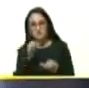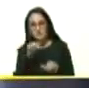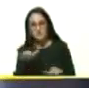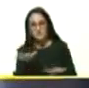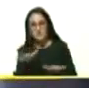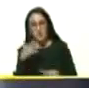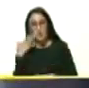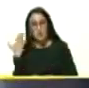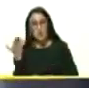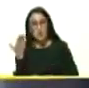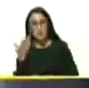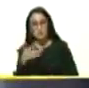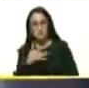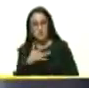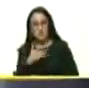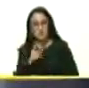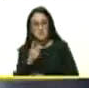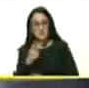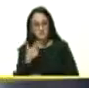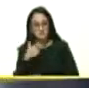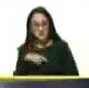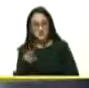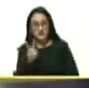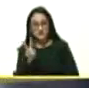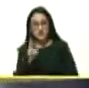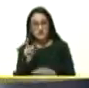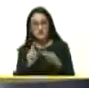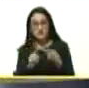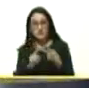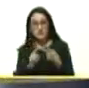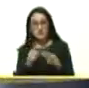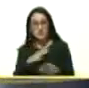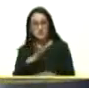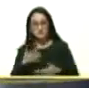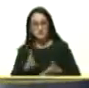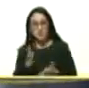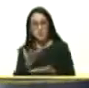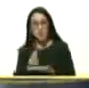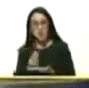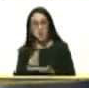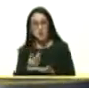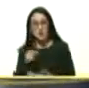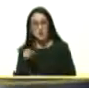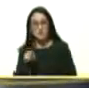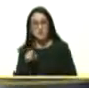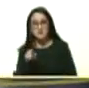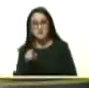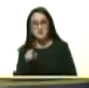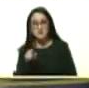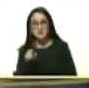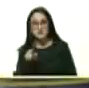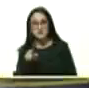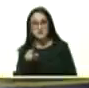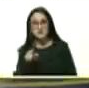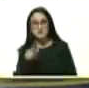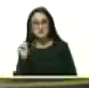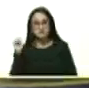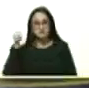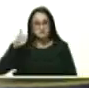lo orgulloso que nos sentimos. Primero, de ser venezolano y segundo, de ser monaguense, porque esto es algo que hemos durado